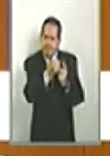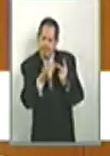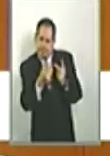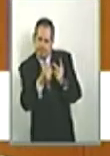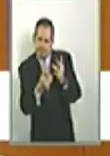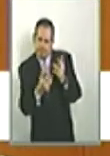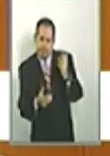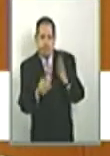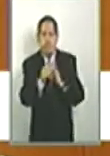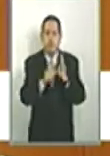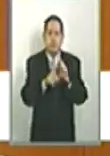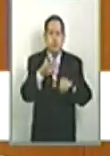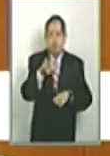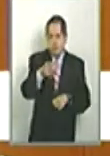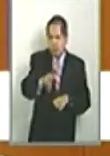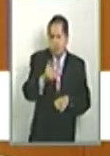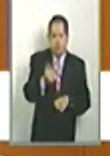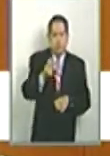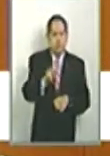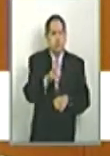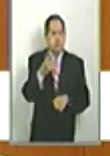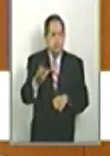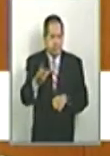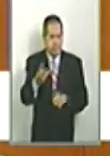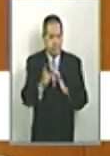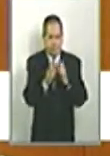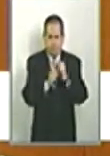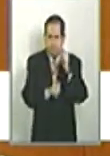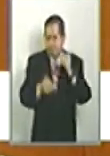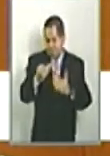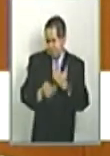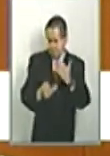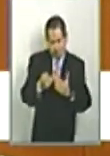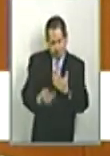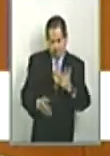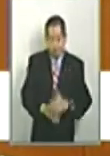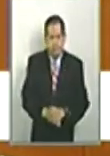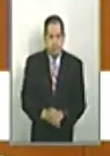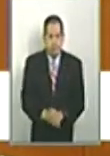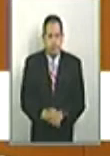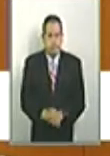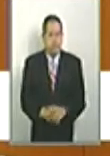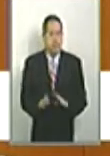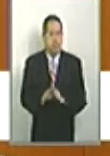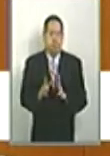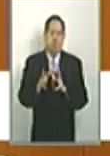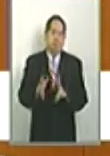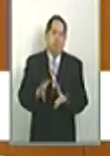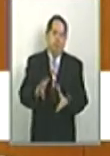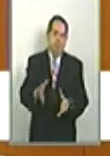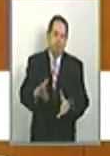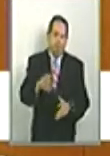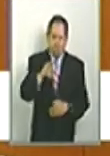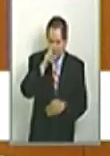de los artículos 29 y 33 de la Constitución, que quedaron como